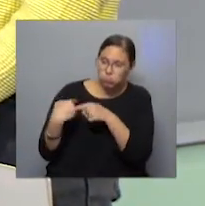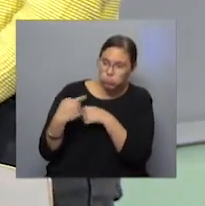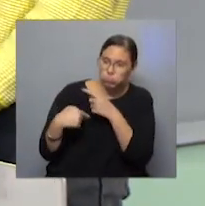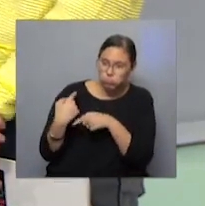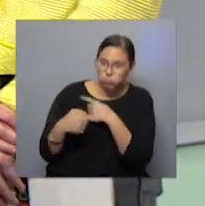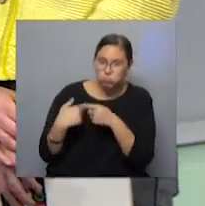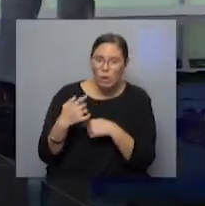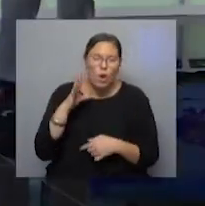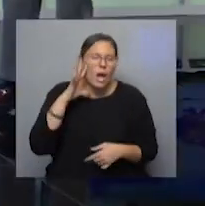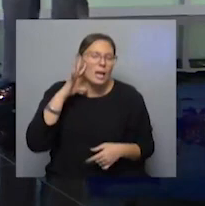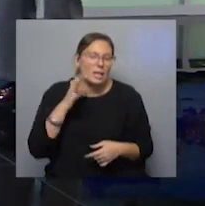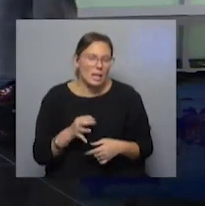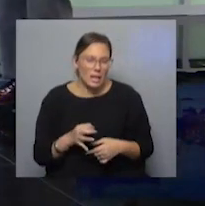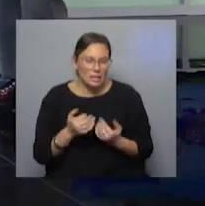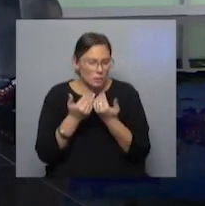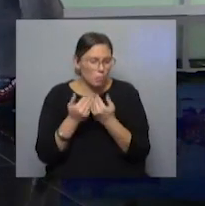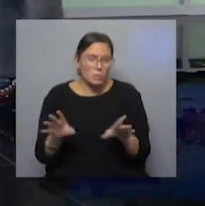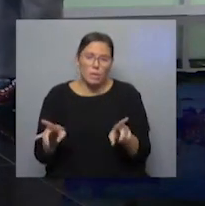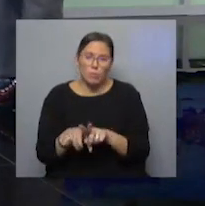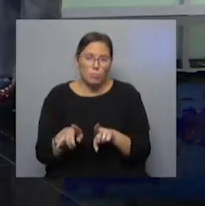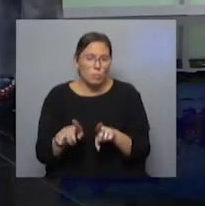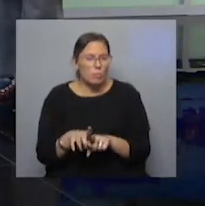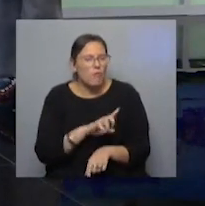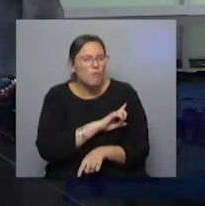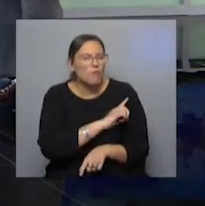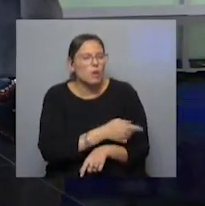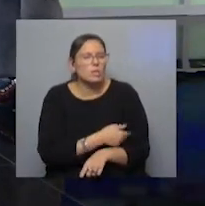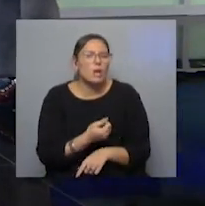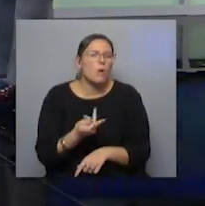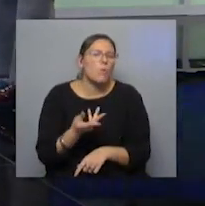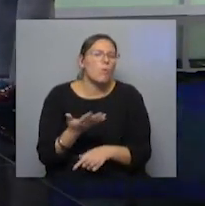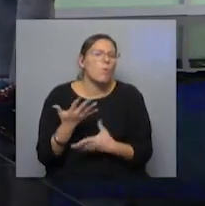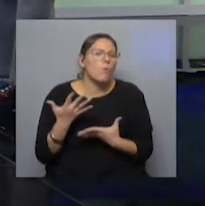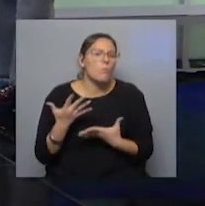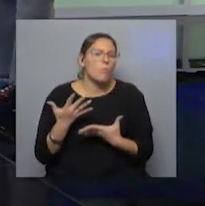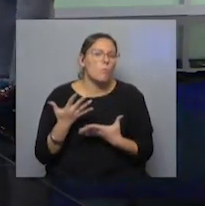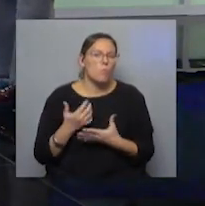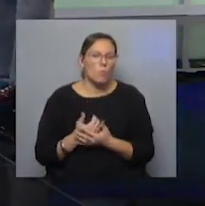con la convicción con la que arrancaron, ¿cuánto vale eso?